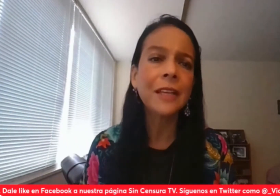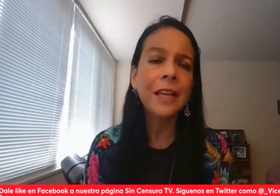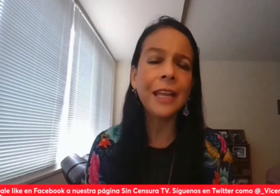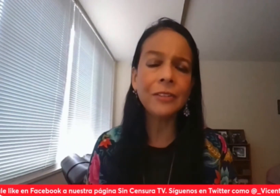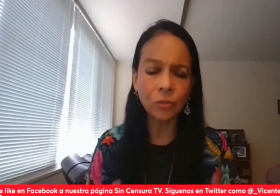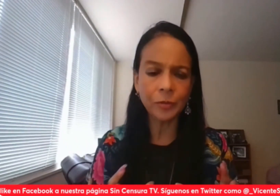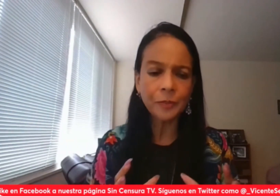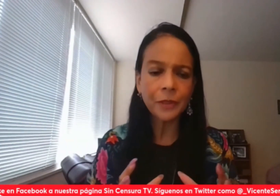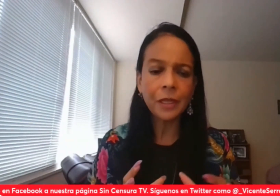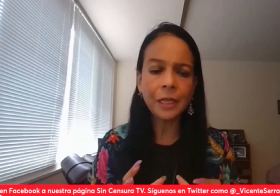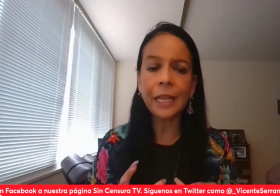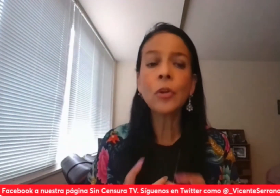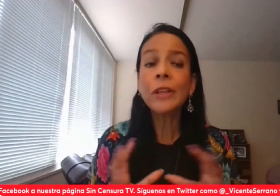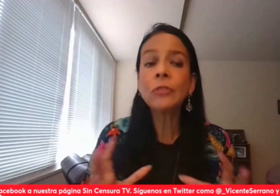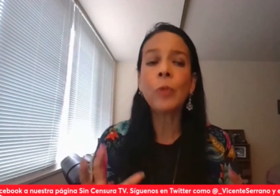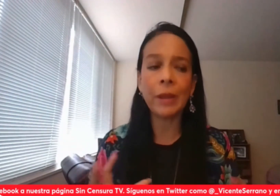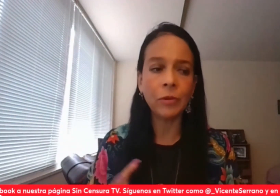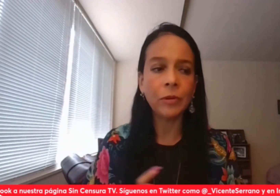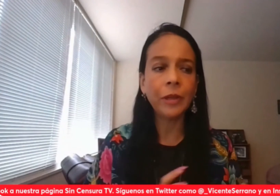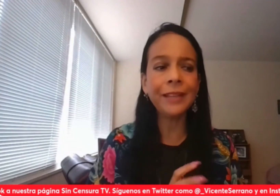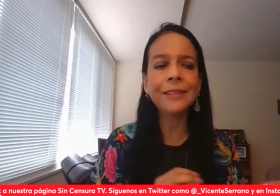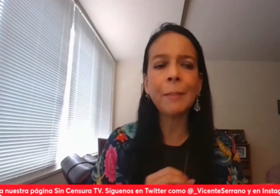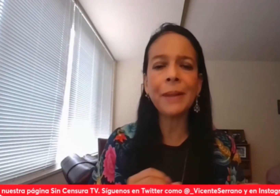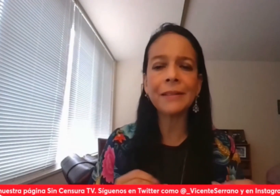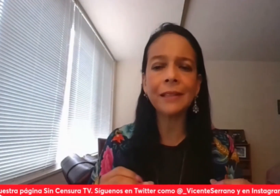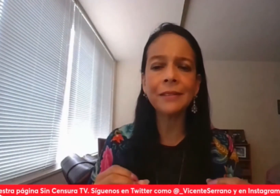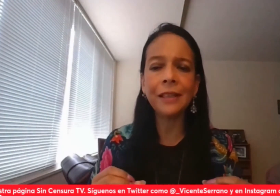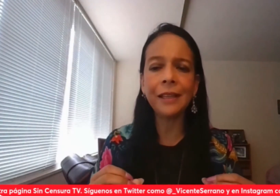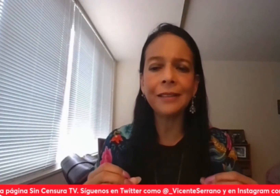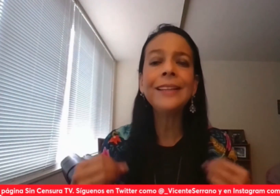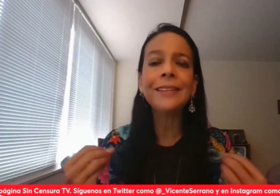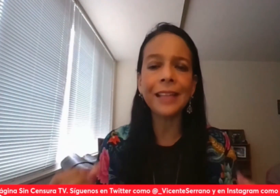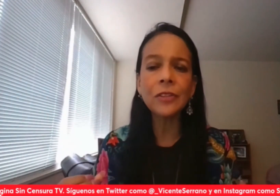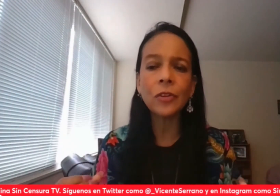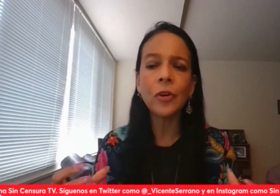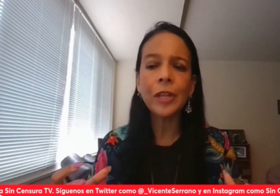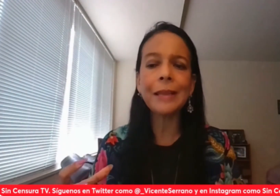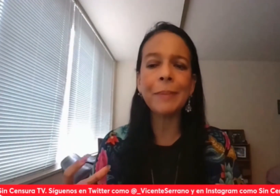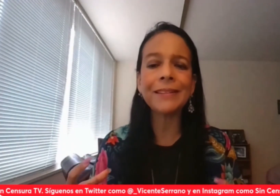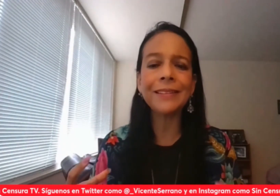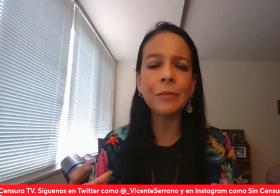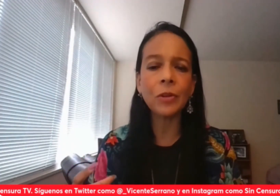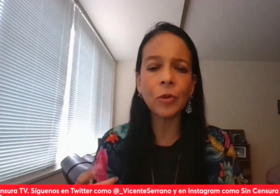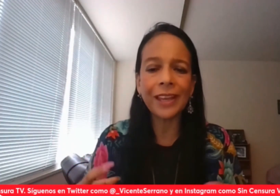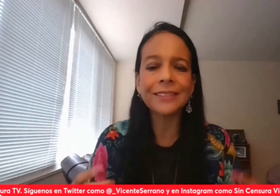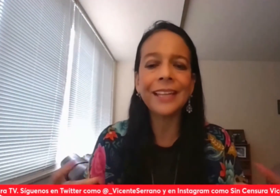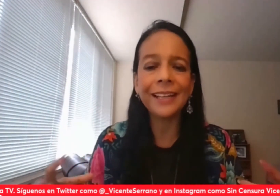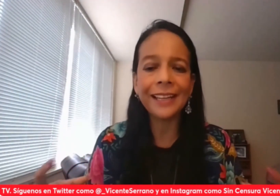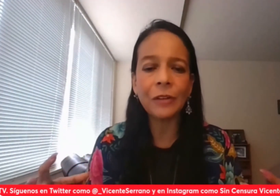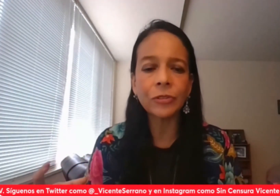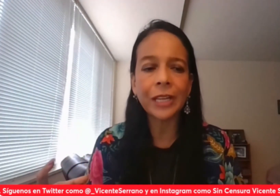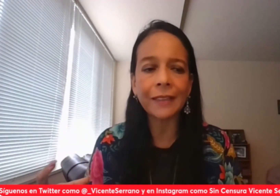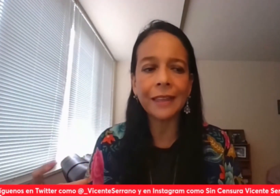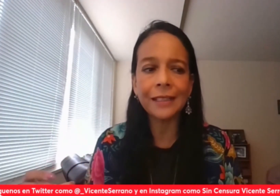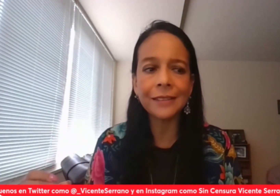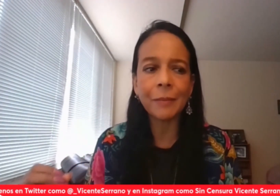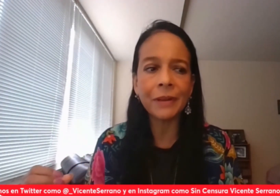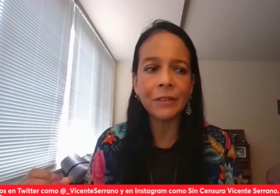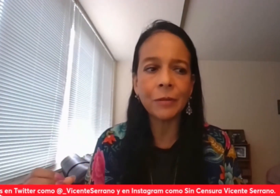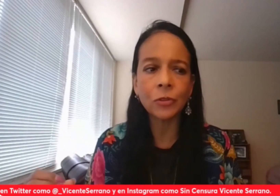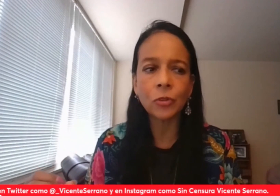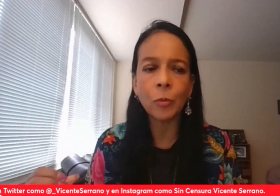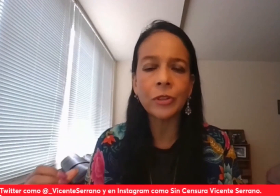Entonces, esto, que no es nuevo, este intento de percibir o de hacer que los carteles